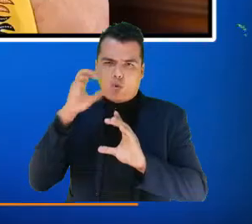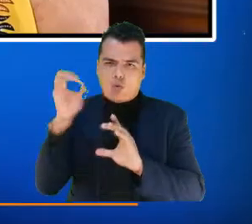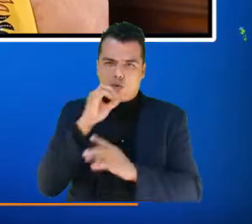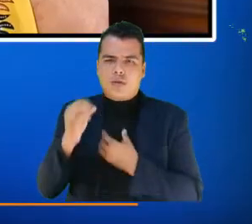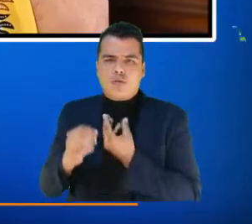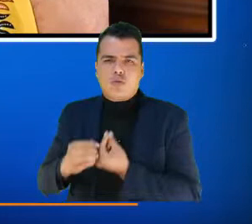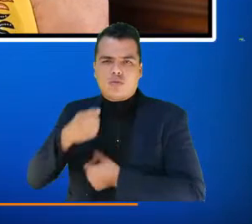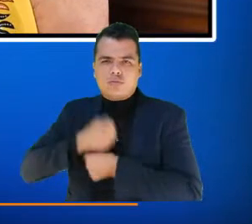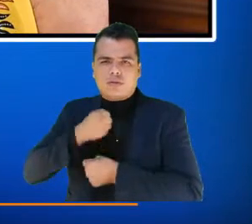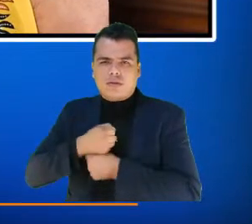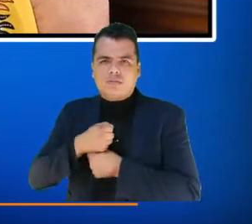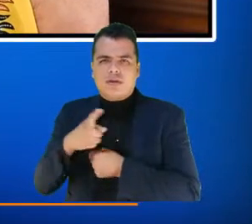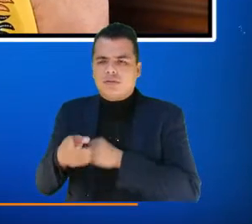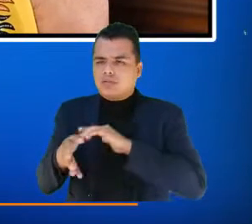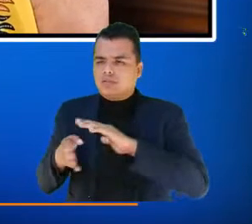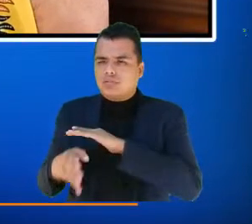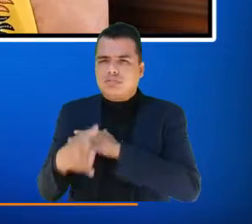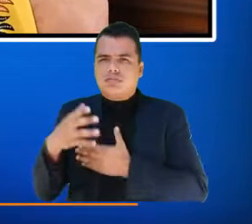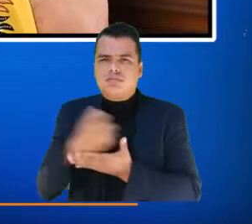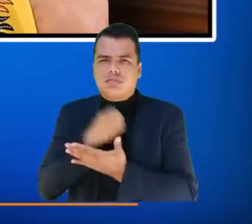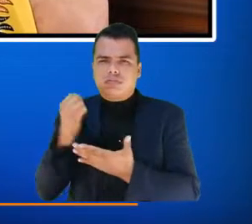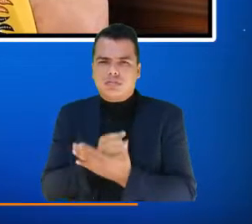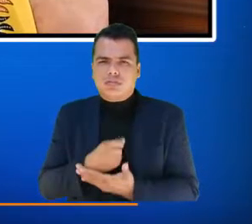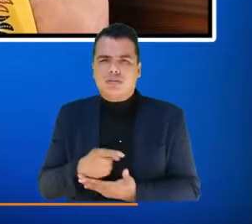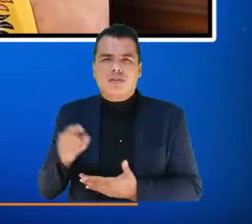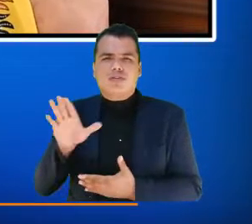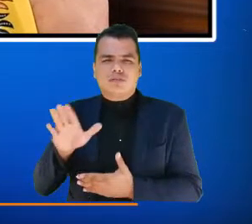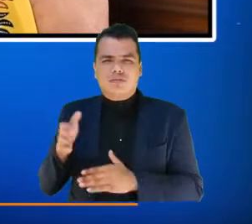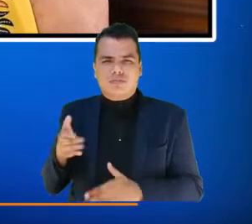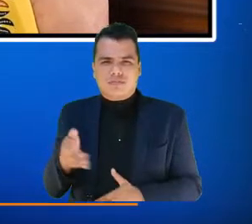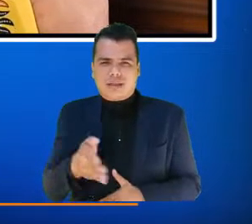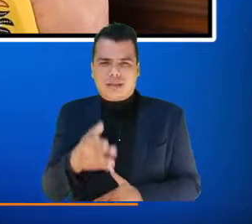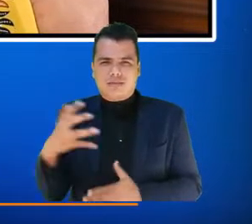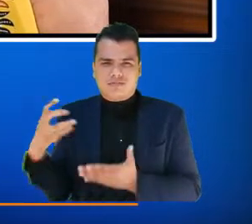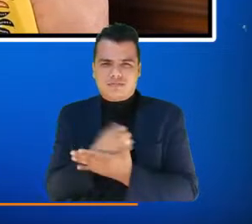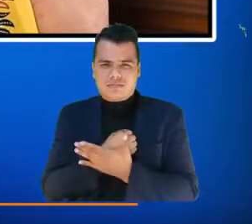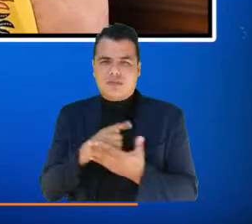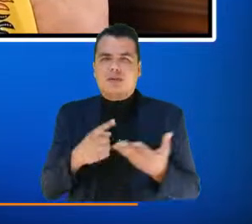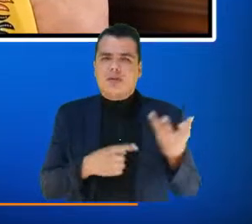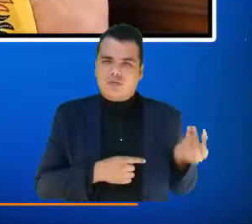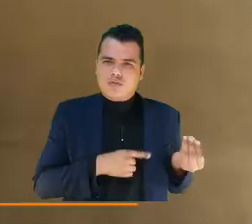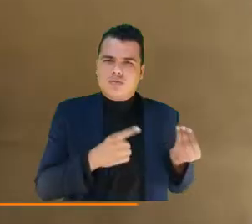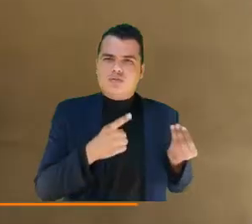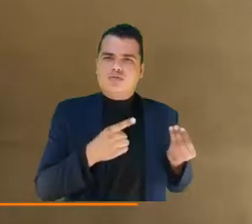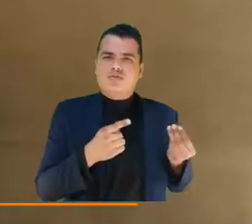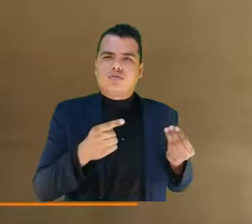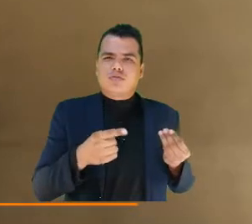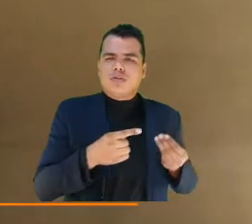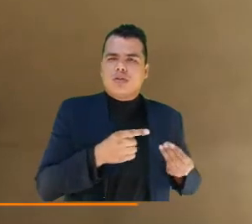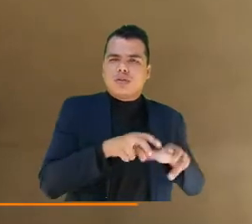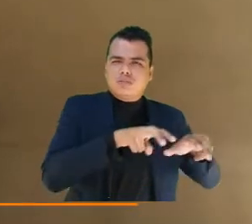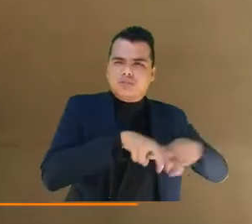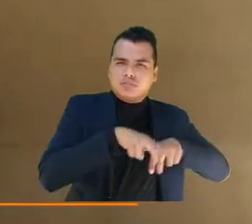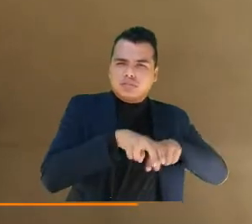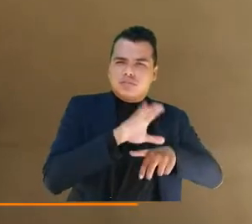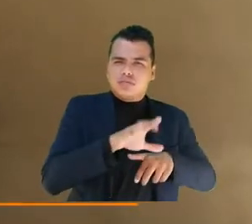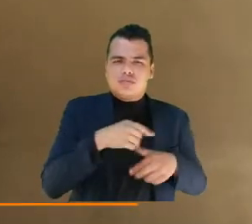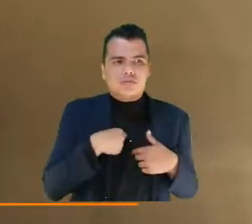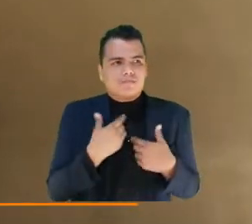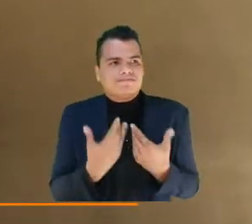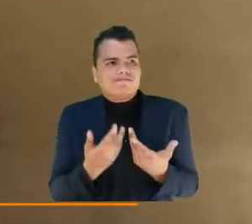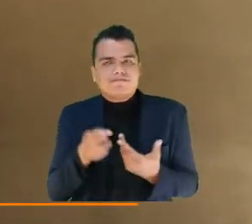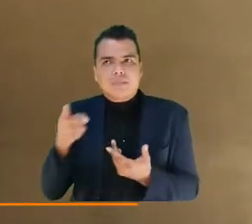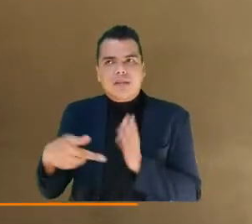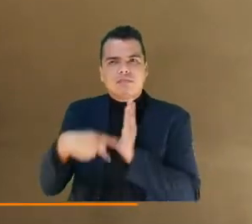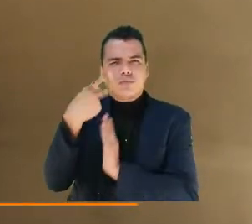pescadores, grupos de la gente que estaba haciendo la agricultura, para discutir ese proyecto de